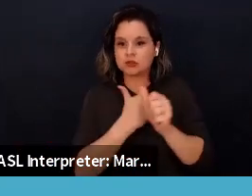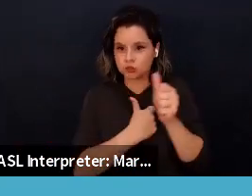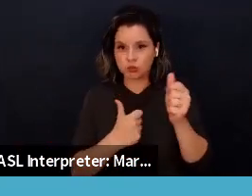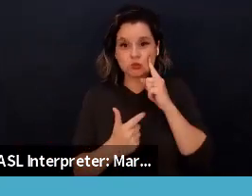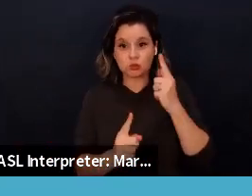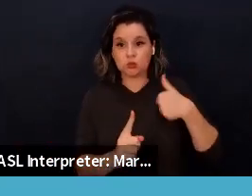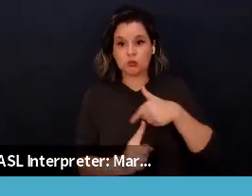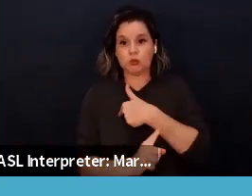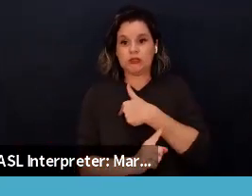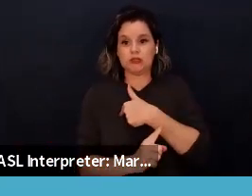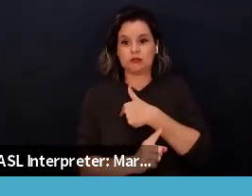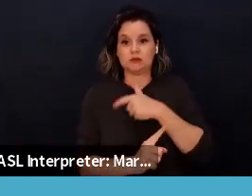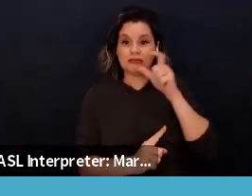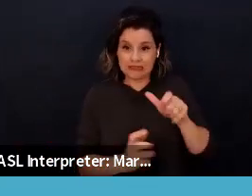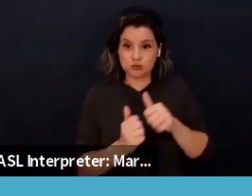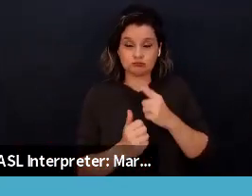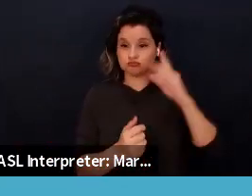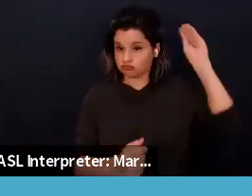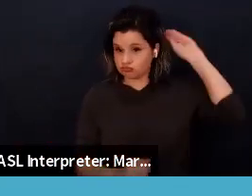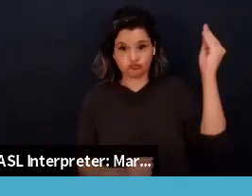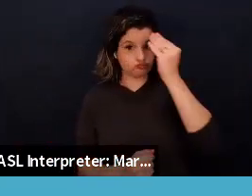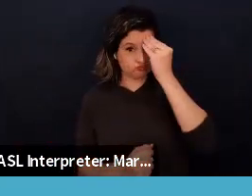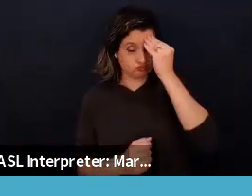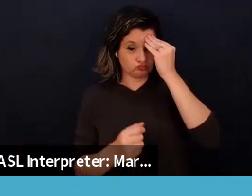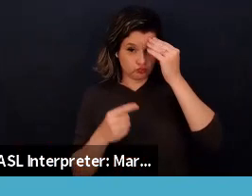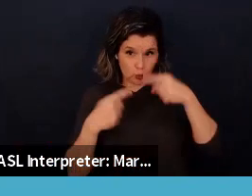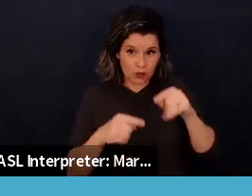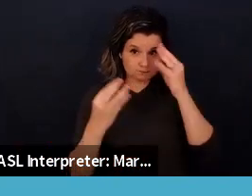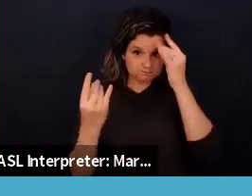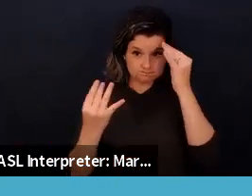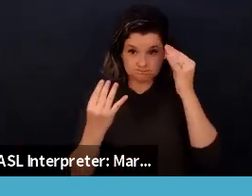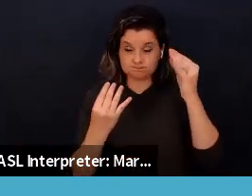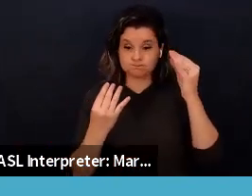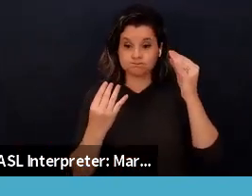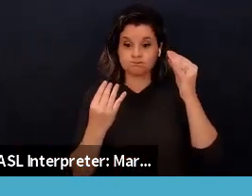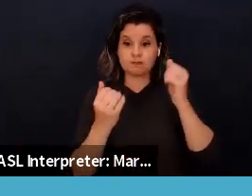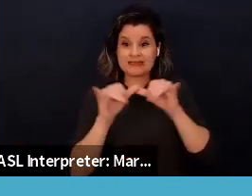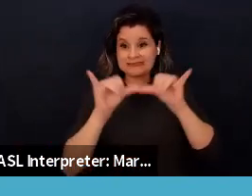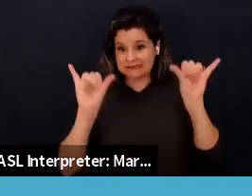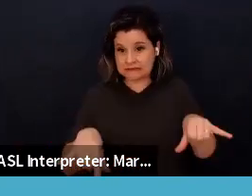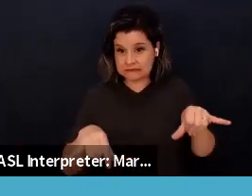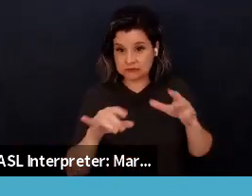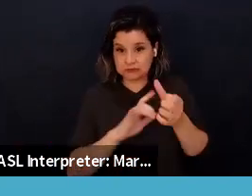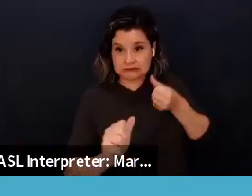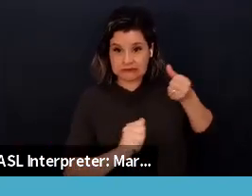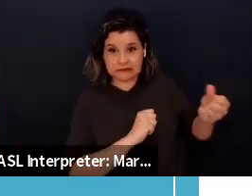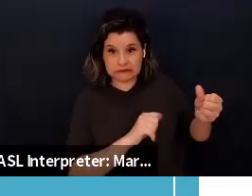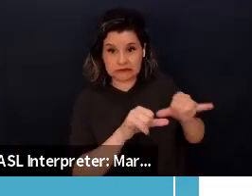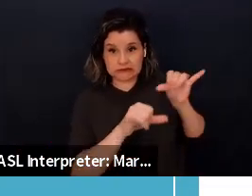que tener en mente cuando estamos pensando del sistema